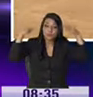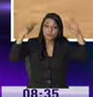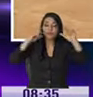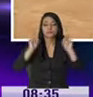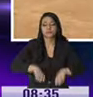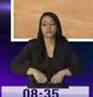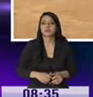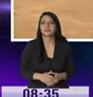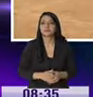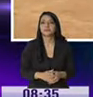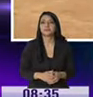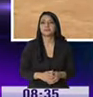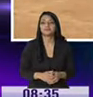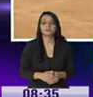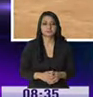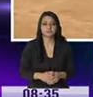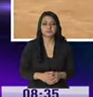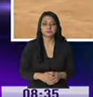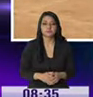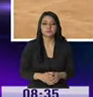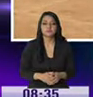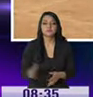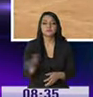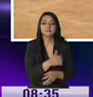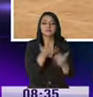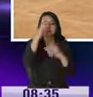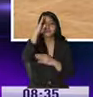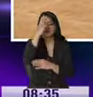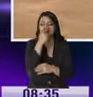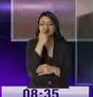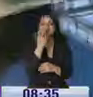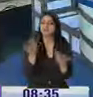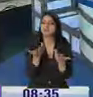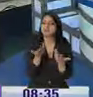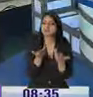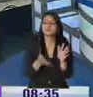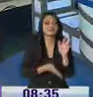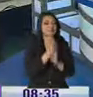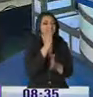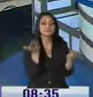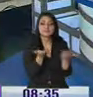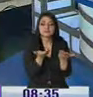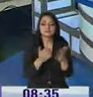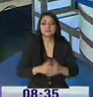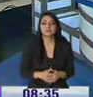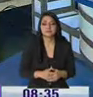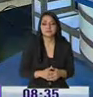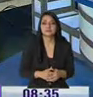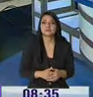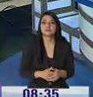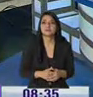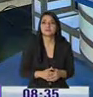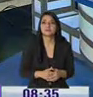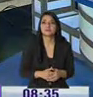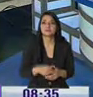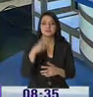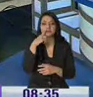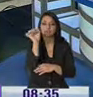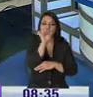bum, y listo. Bueno, ¿a dónde se fue Peseta? Adivina a dónde se fue. Él se fue esta vez a donde estos señores conductores